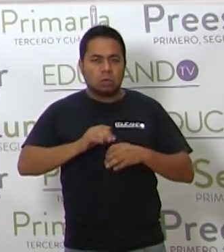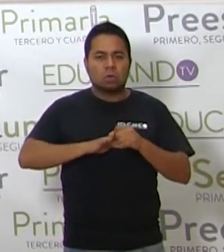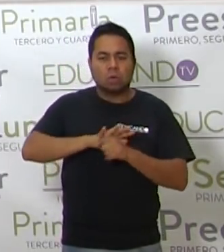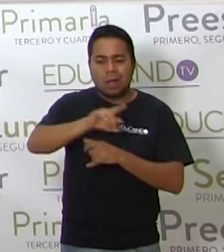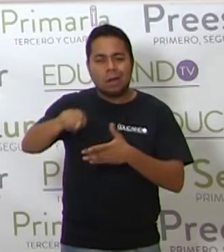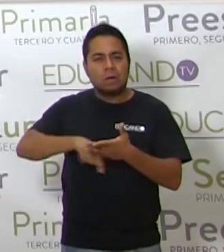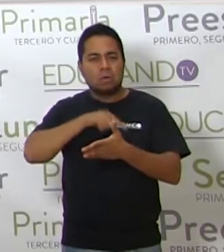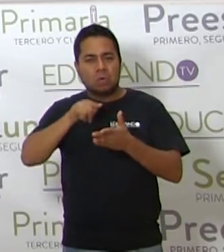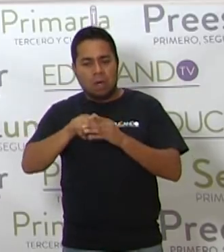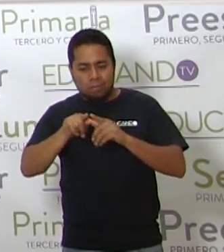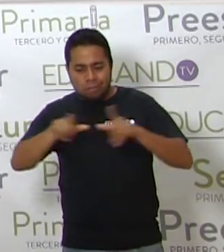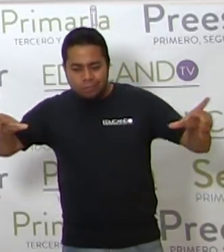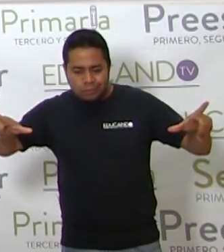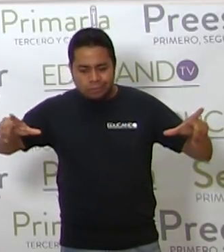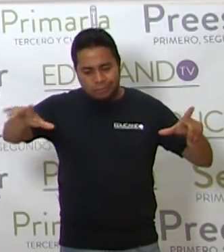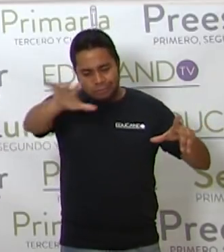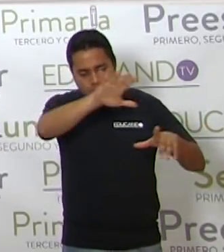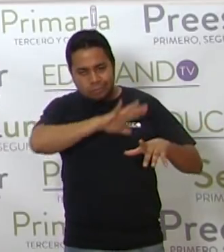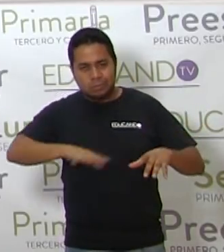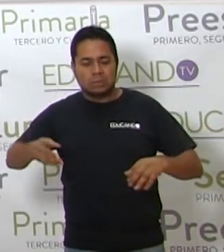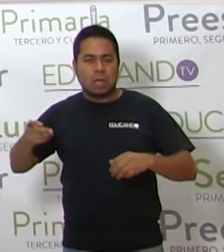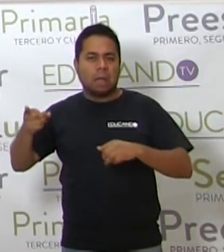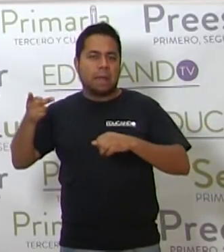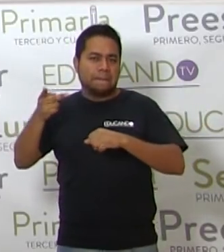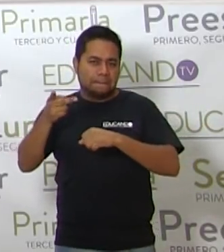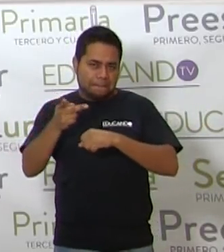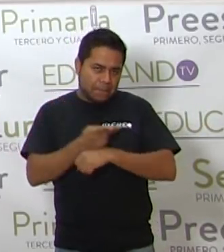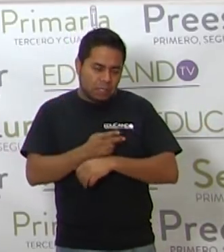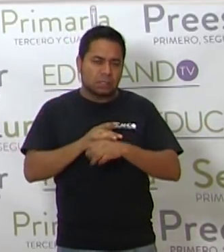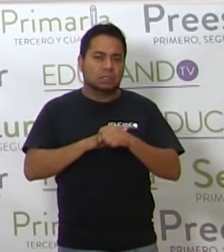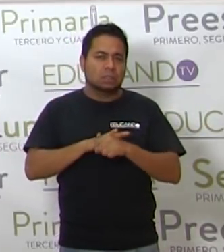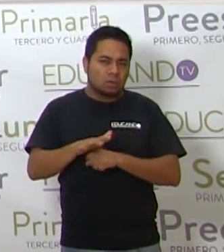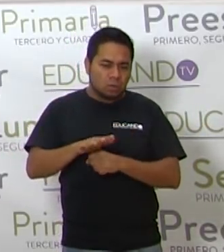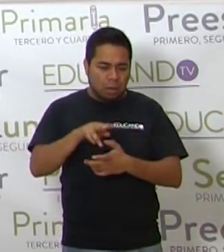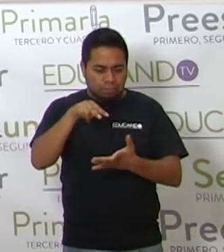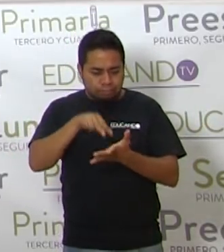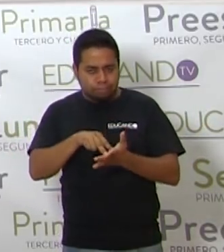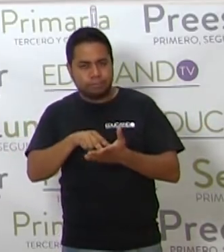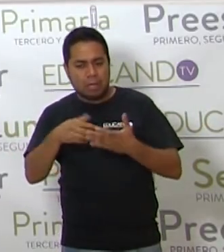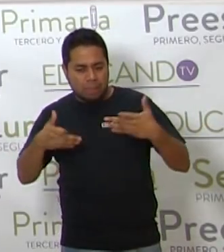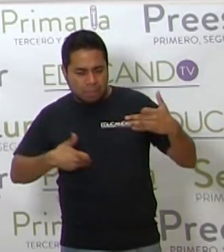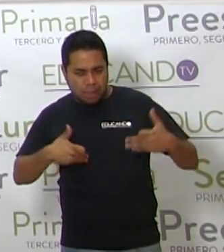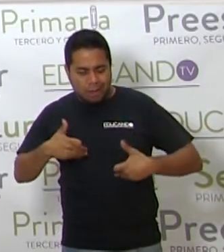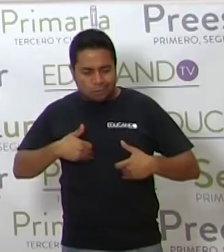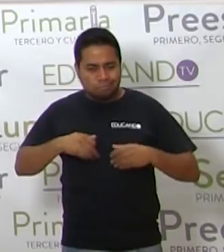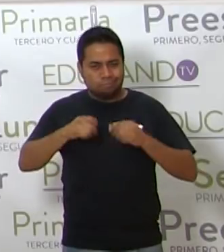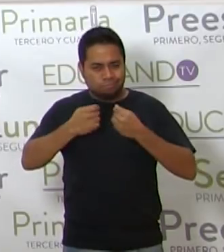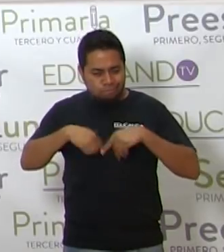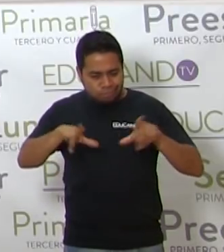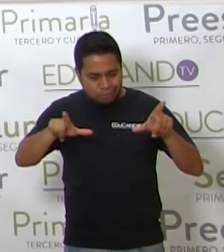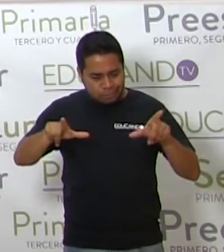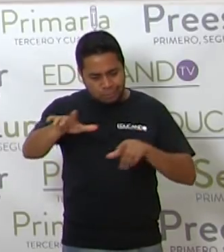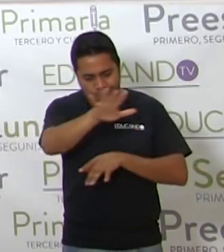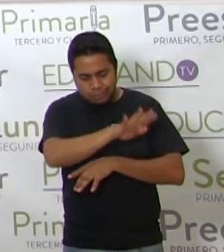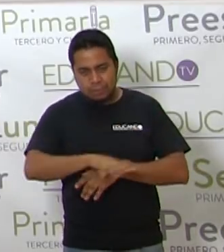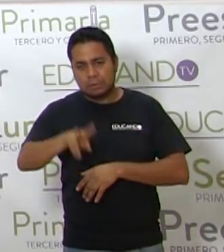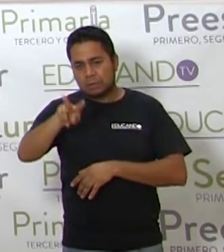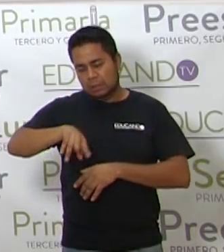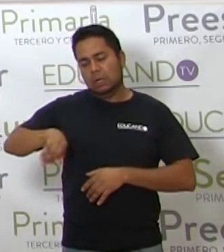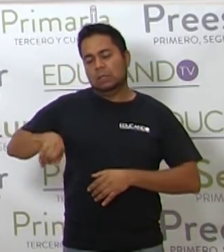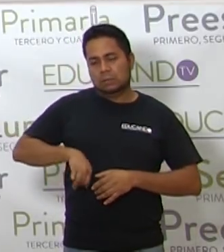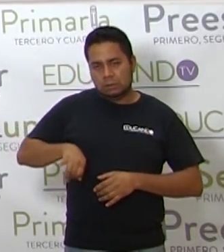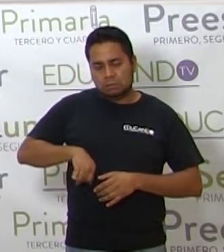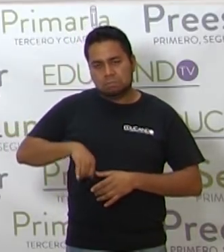del lugar donde se desarrollan los actos o episodios, es muy interesante que